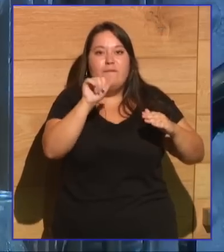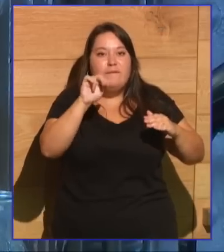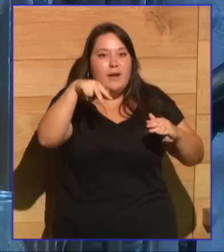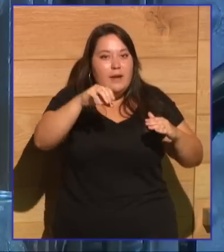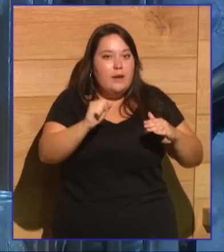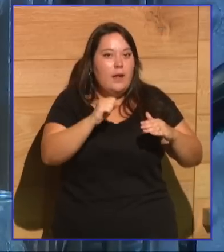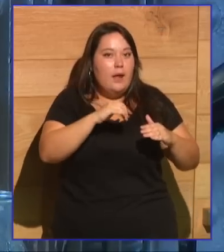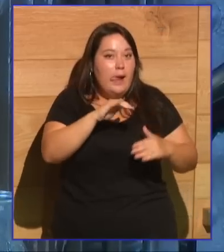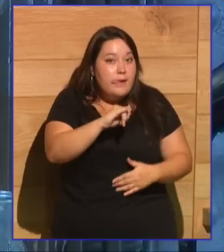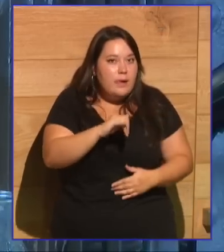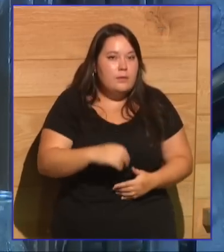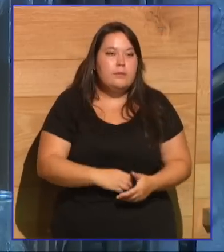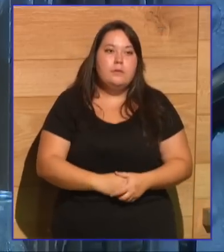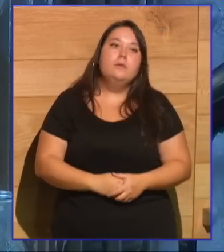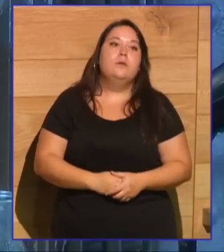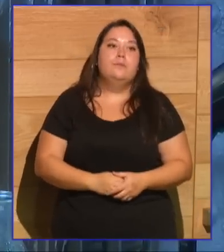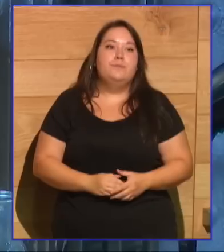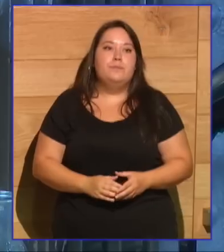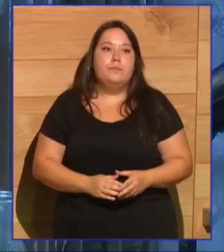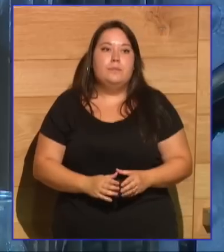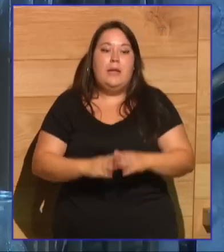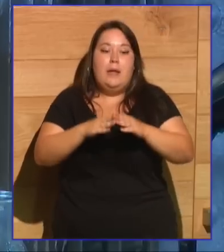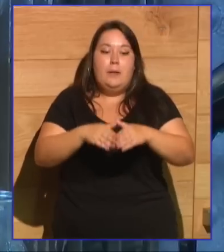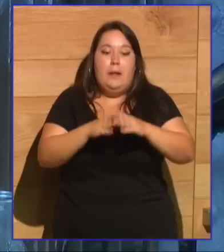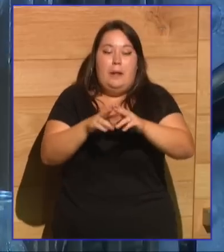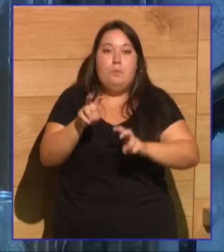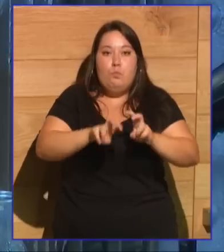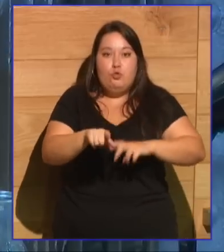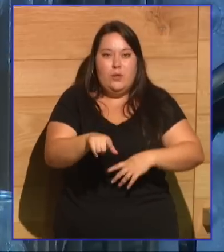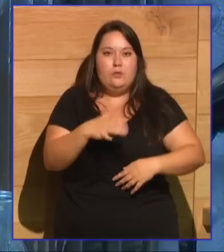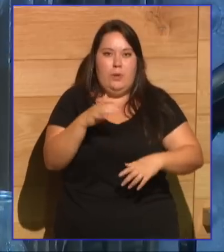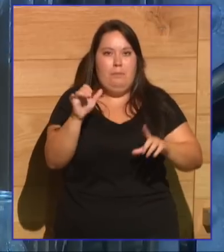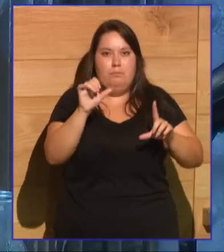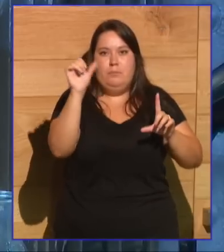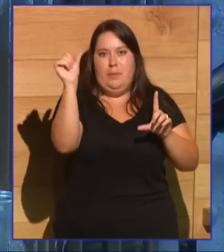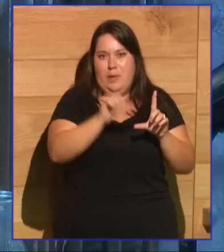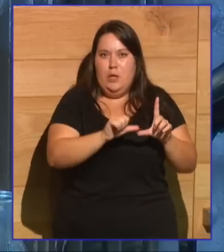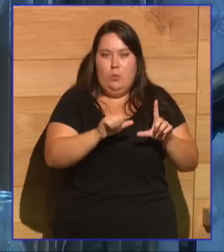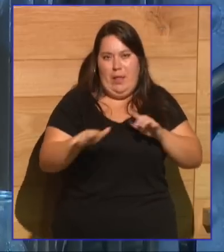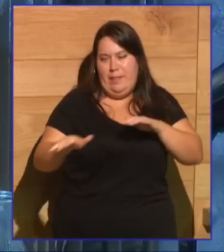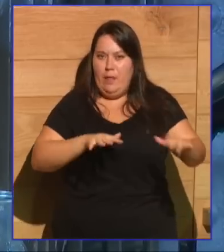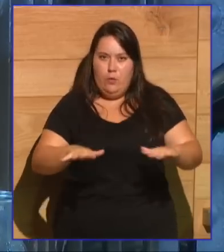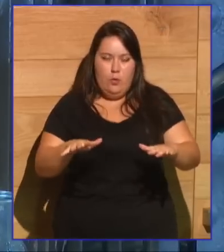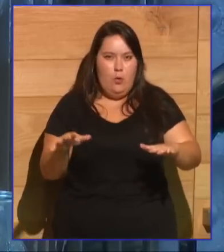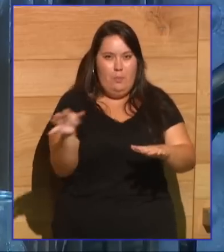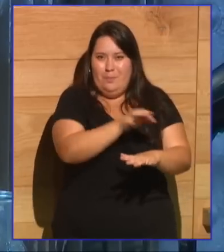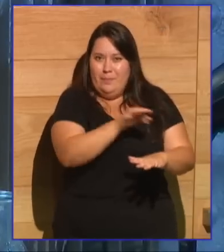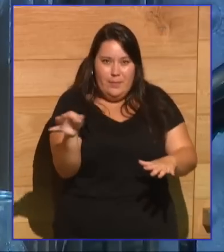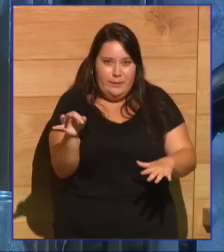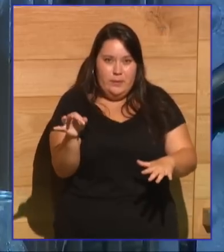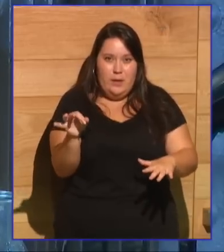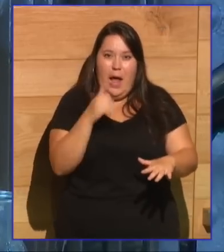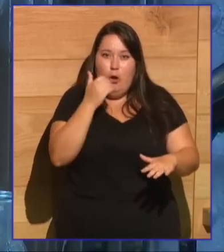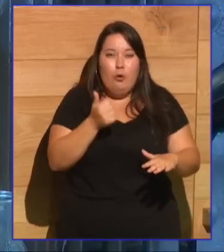elegir en busca del arca perdida como la película cinética y película de acción por excelencia no creo que haya ninguna más grande